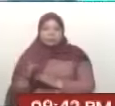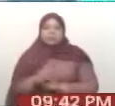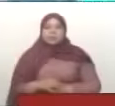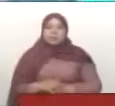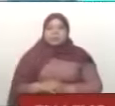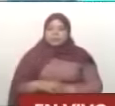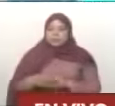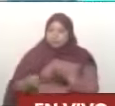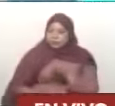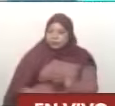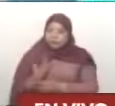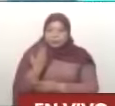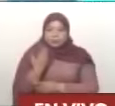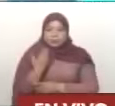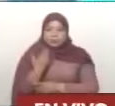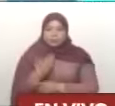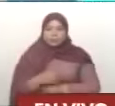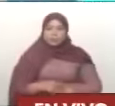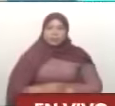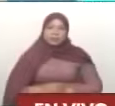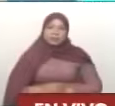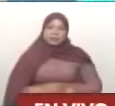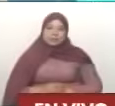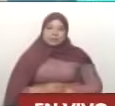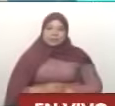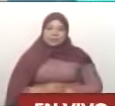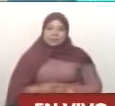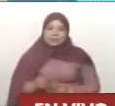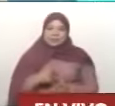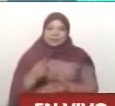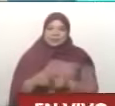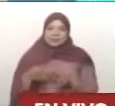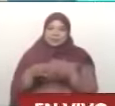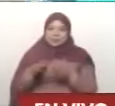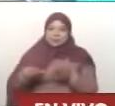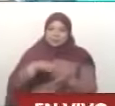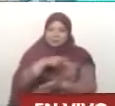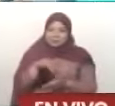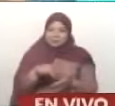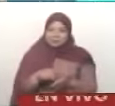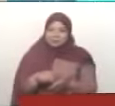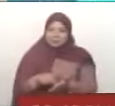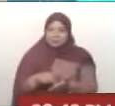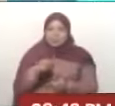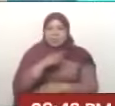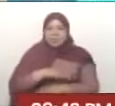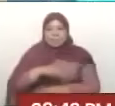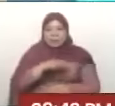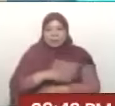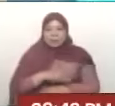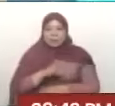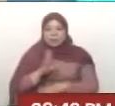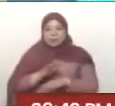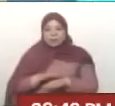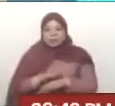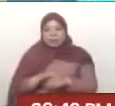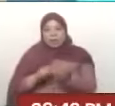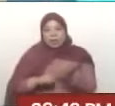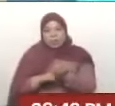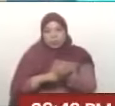organizativa es fundamental. Aquí me pasa entonces el equipo nacional de la gran misión y pido todo el